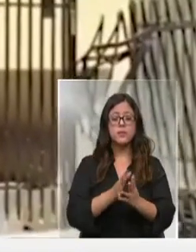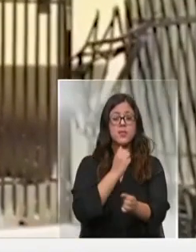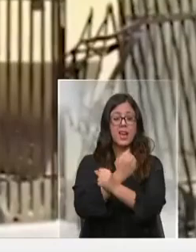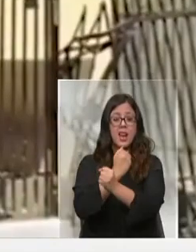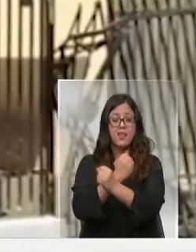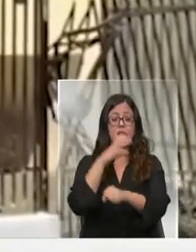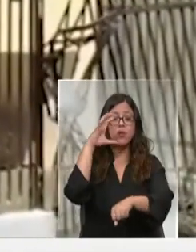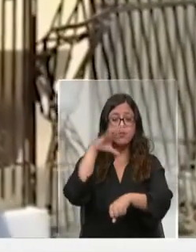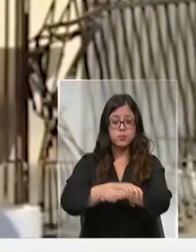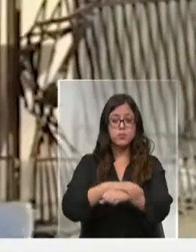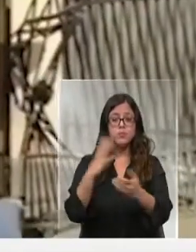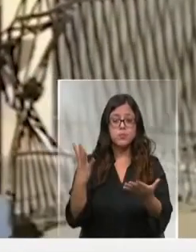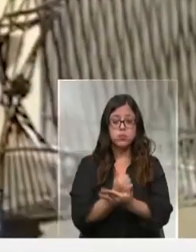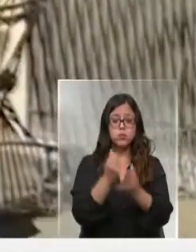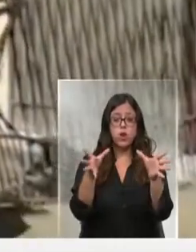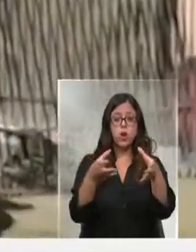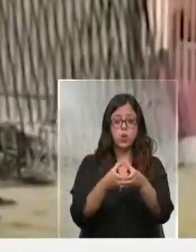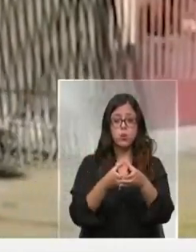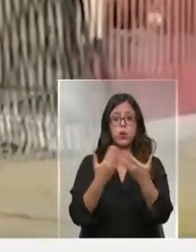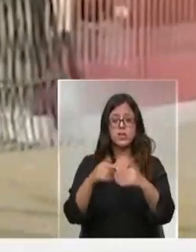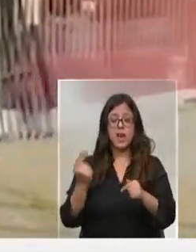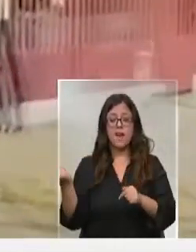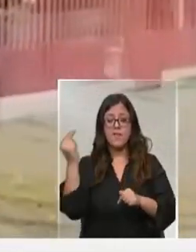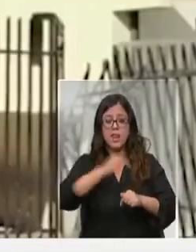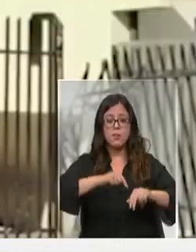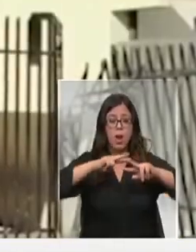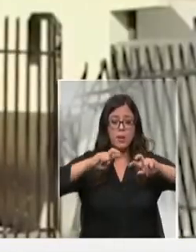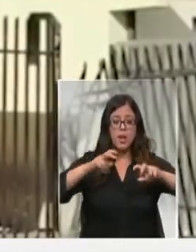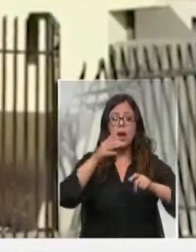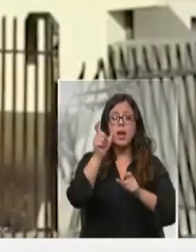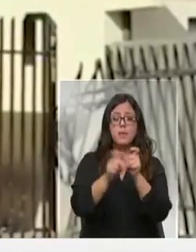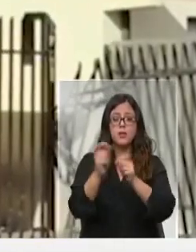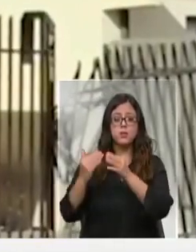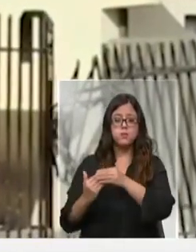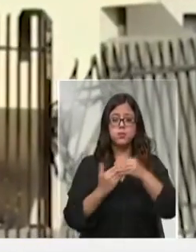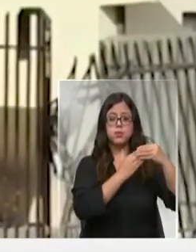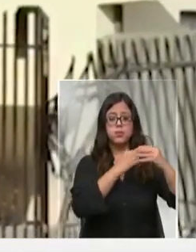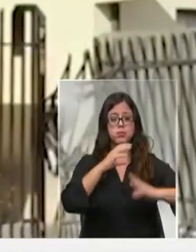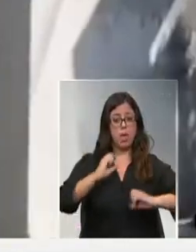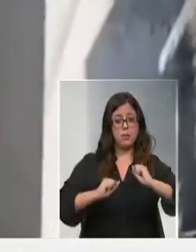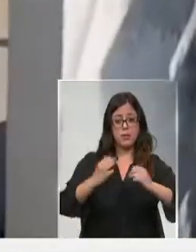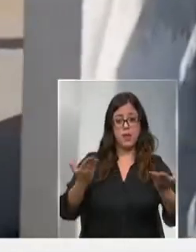Carabineros logró la detención de la banda que vinimos a investigar y sus líderes empresarios.